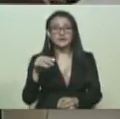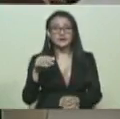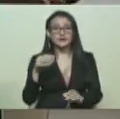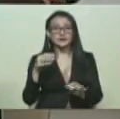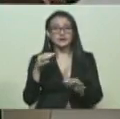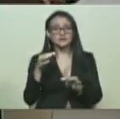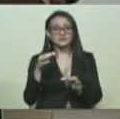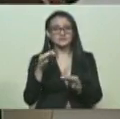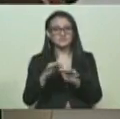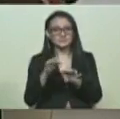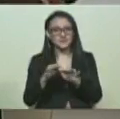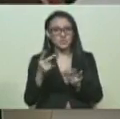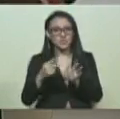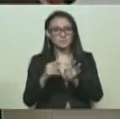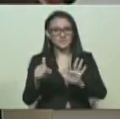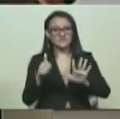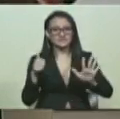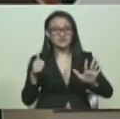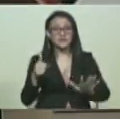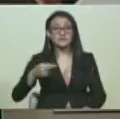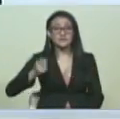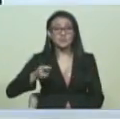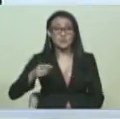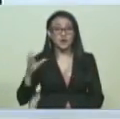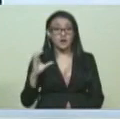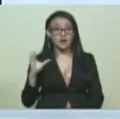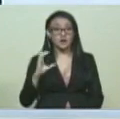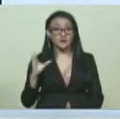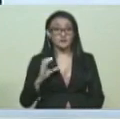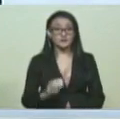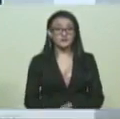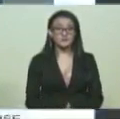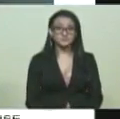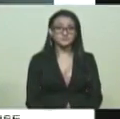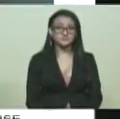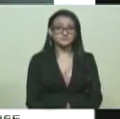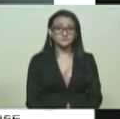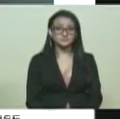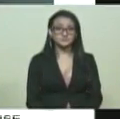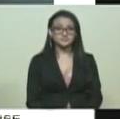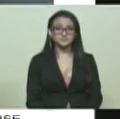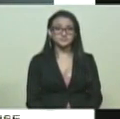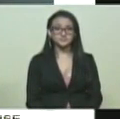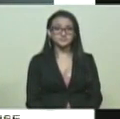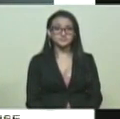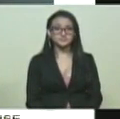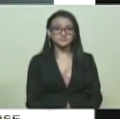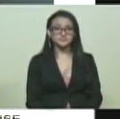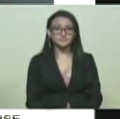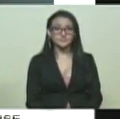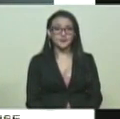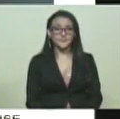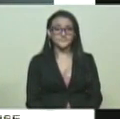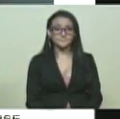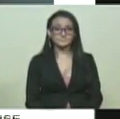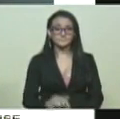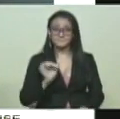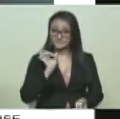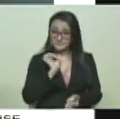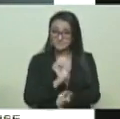2016. Un tribunal de aquí de Caracas. Pero su captura